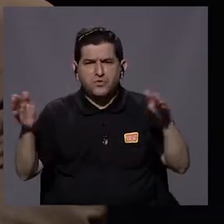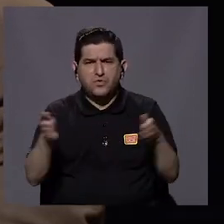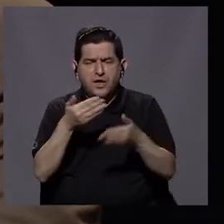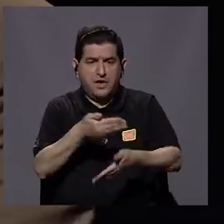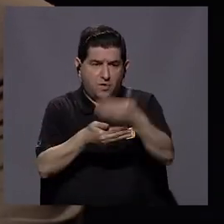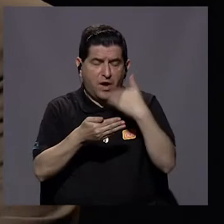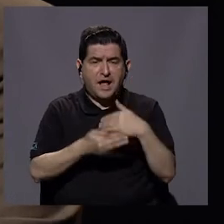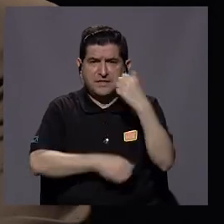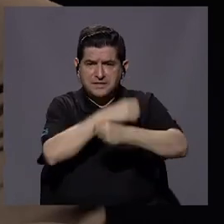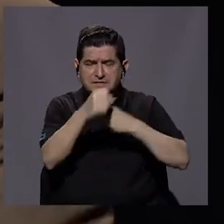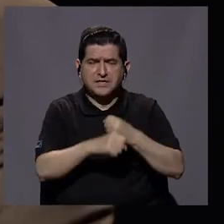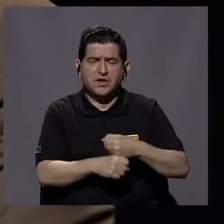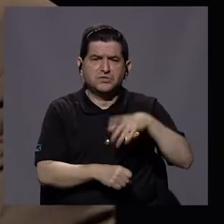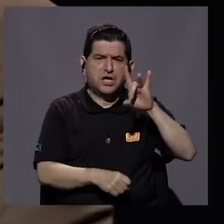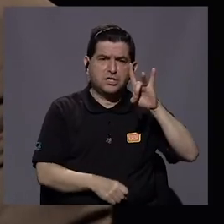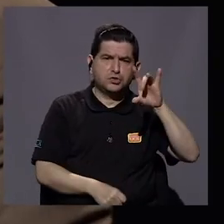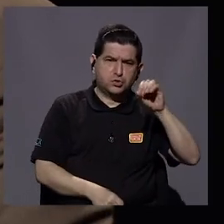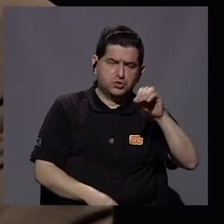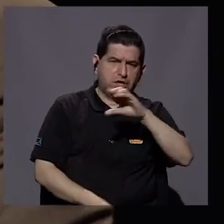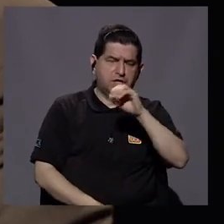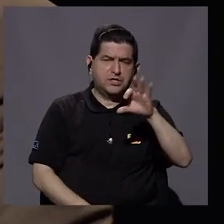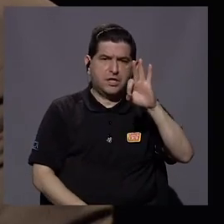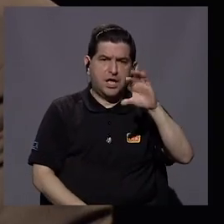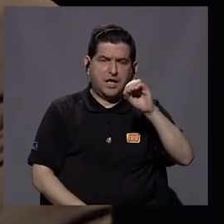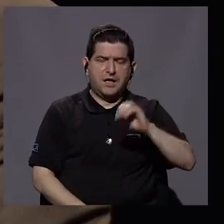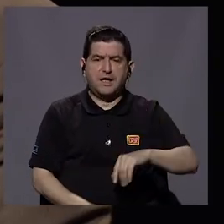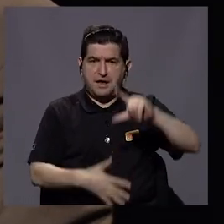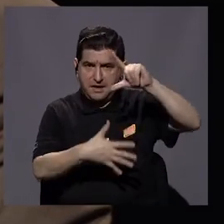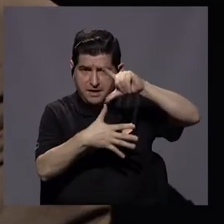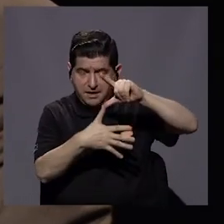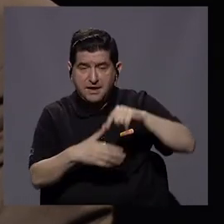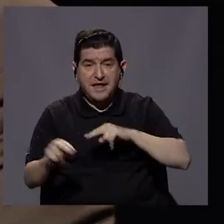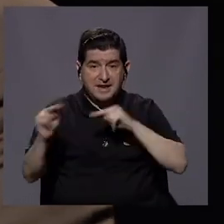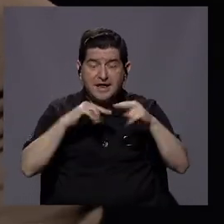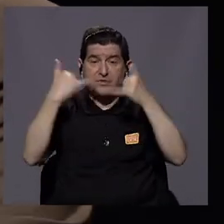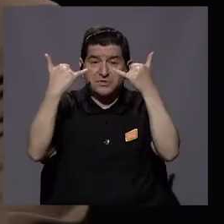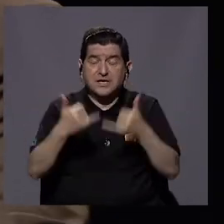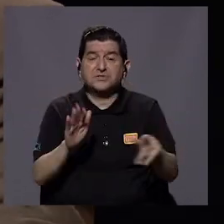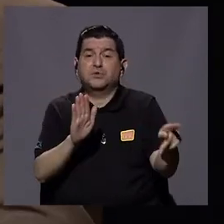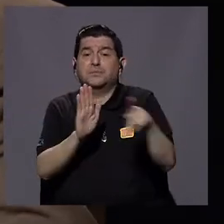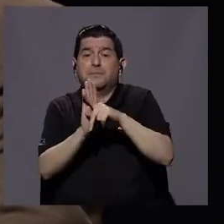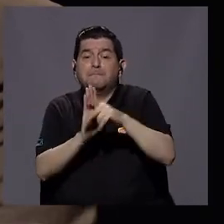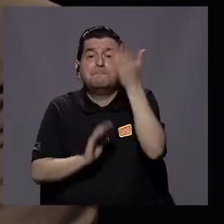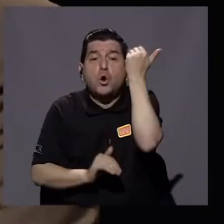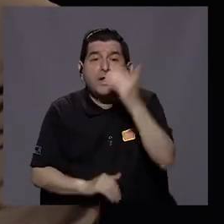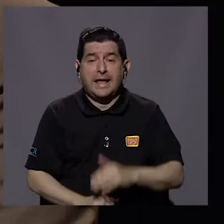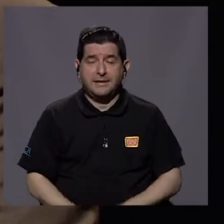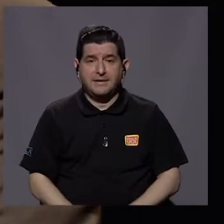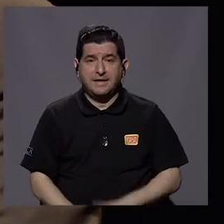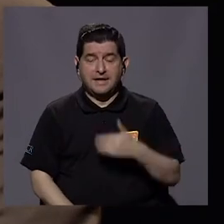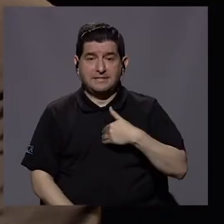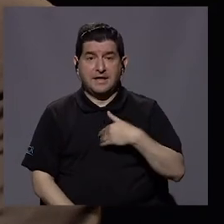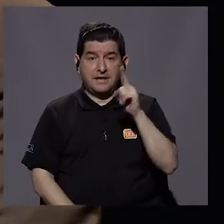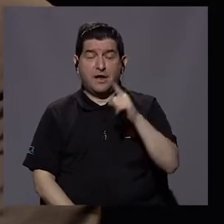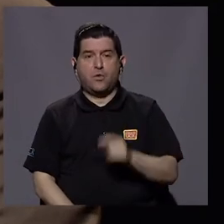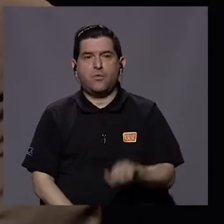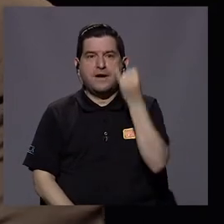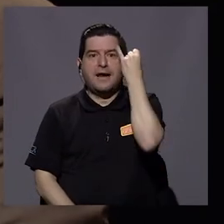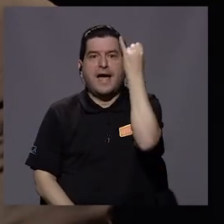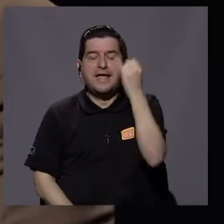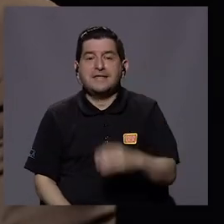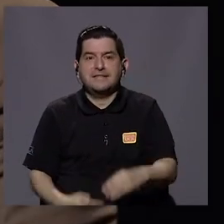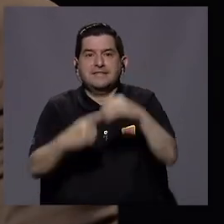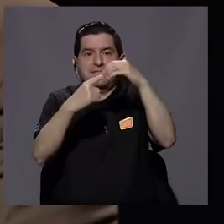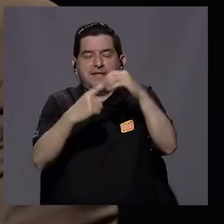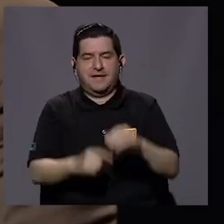durante los años 80, 90 en América Latina, esta negociación ya estuvo vedada. ¿Por qué estuvo vedada? Porque hay un imperativo, es